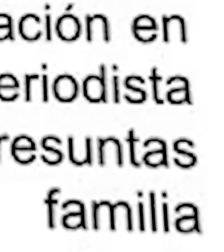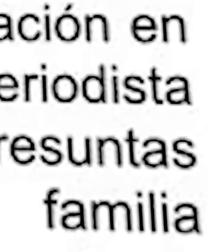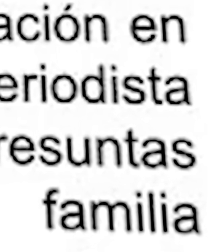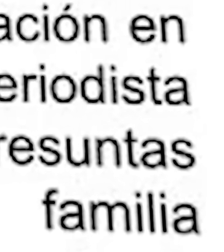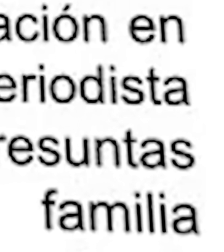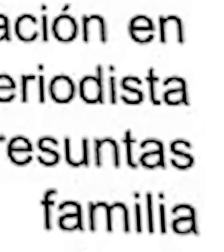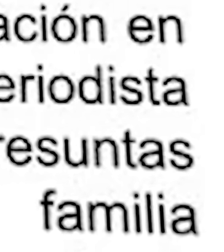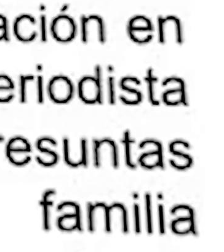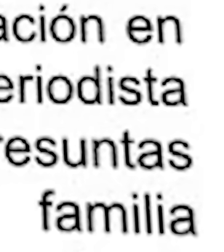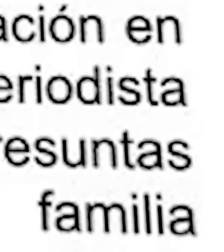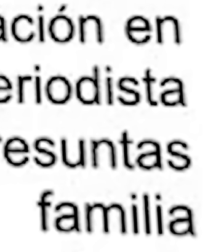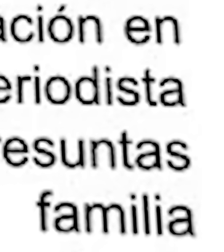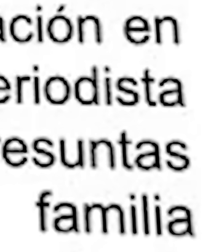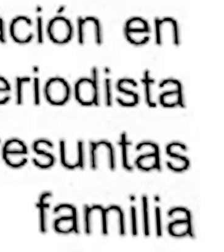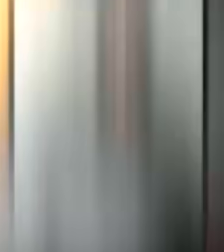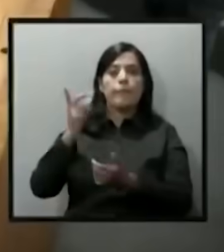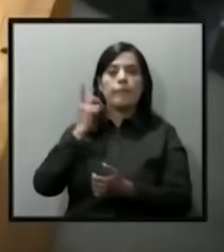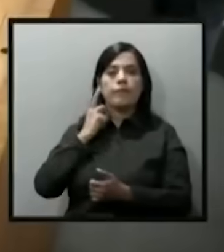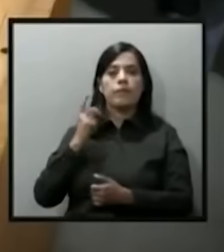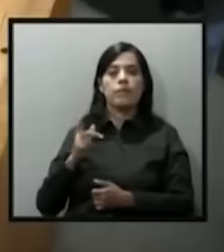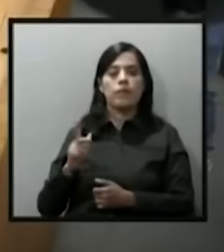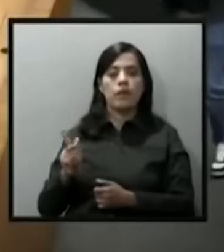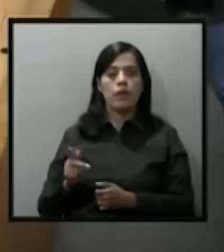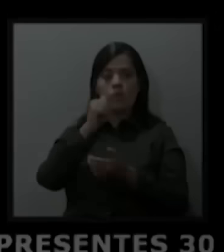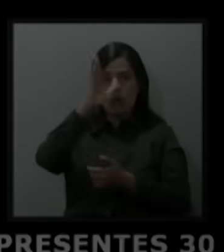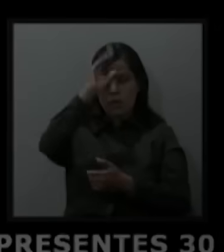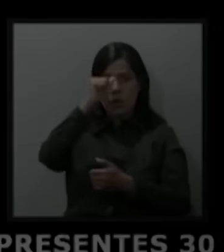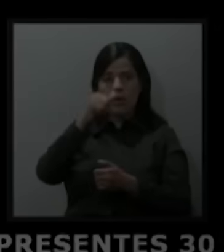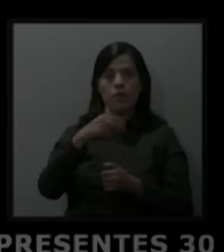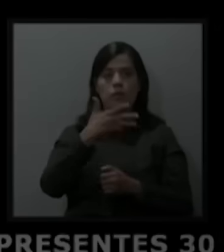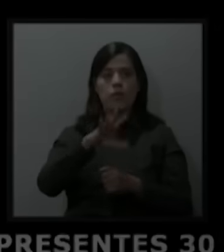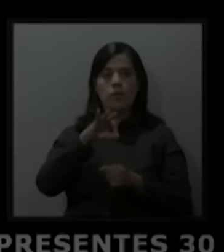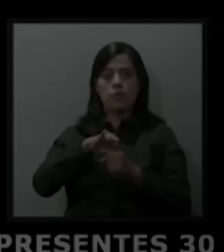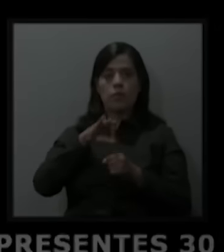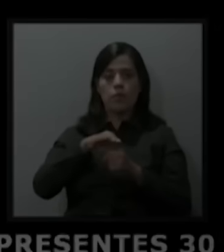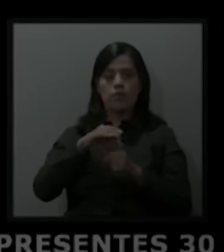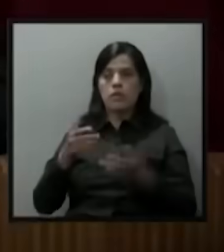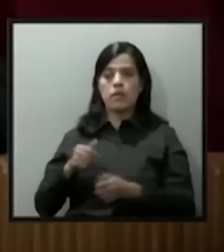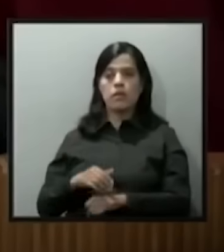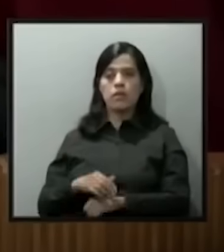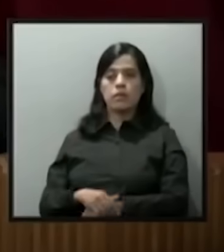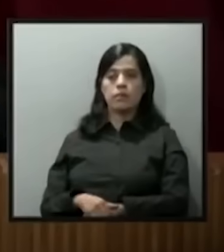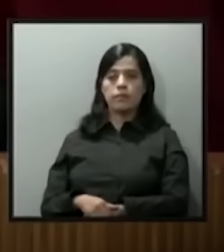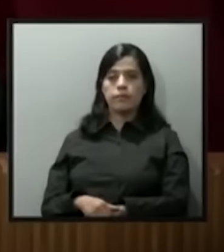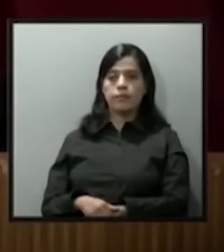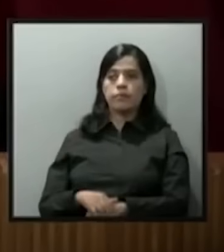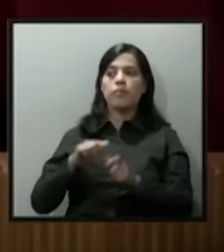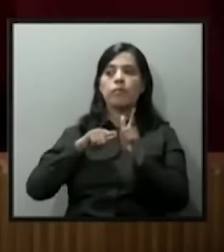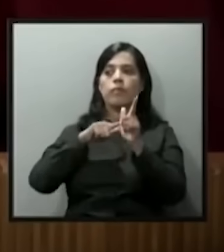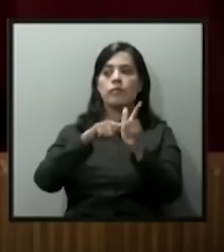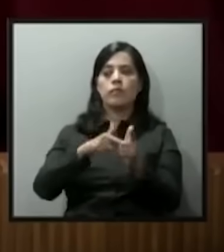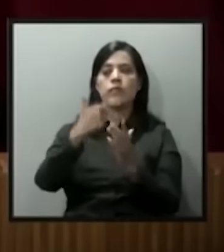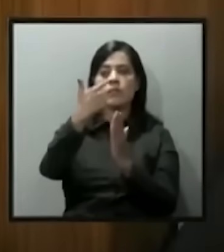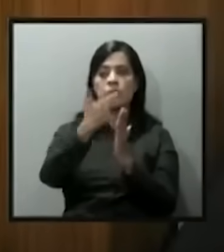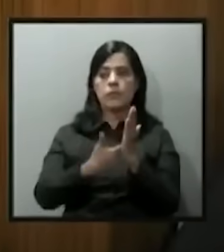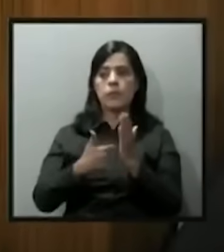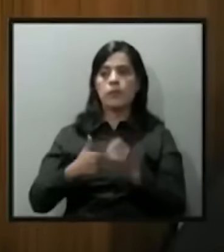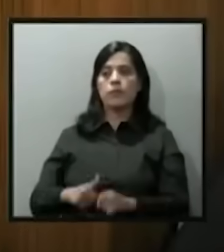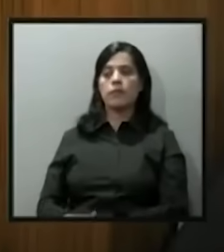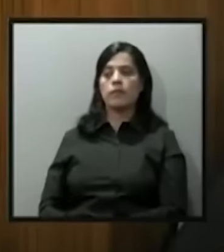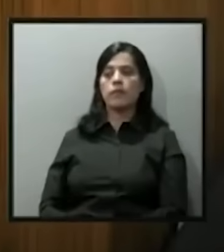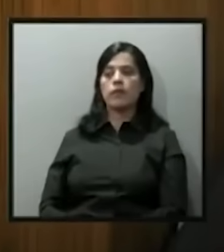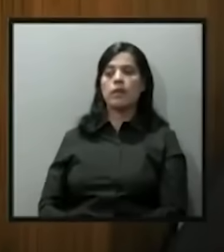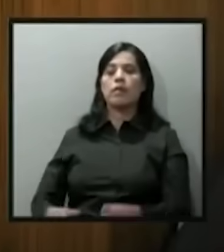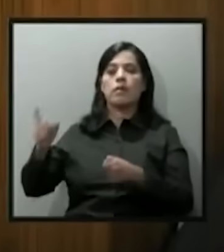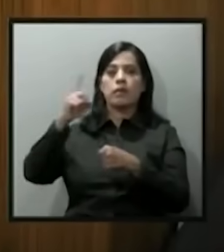gobernador Samuel García. La petición, aprobada por mayoría, tendría como término el tiempo